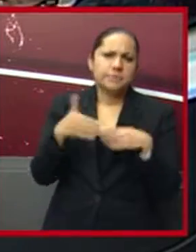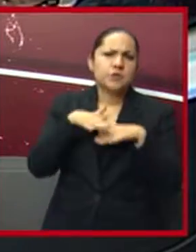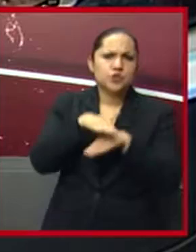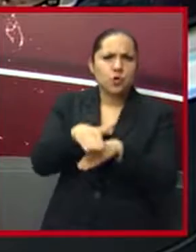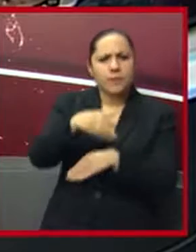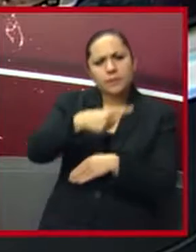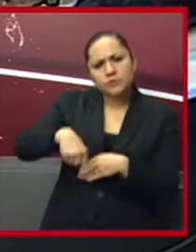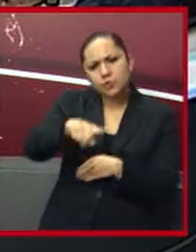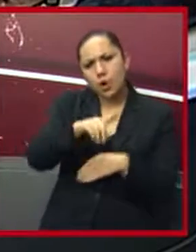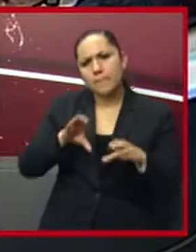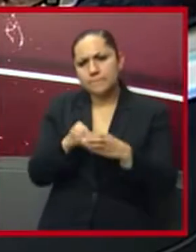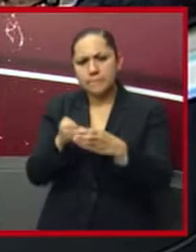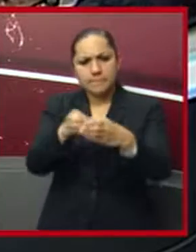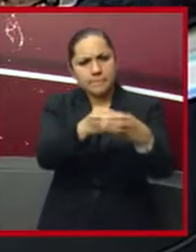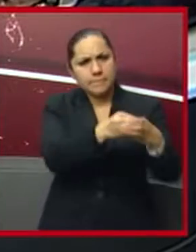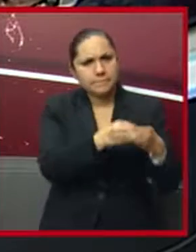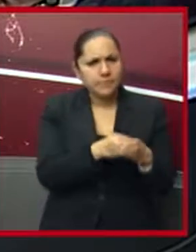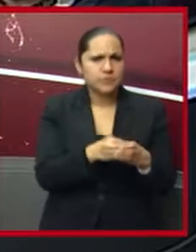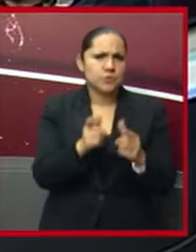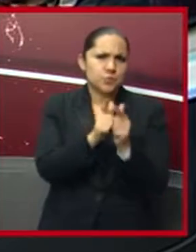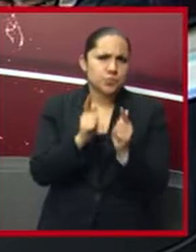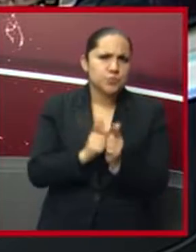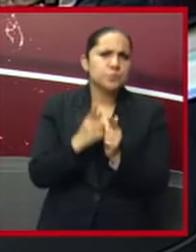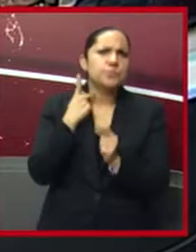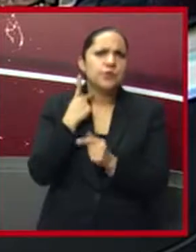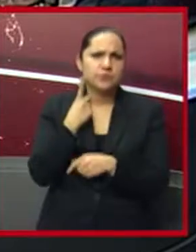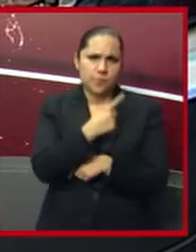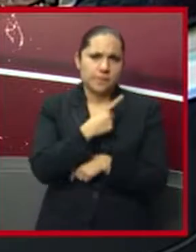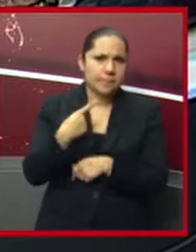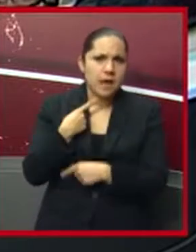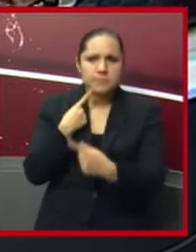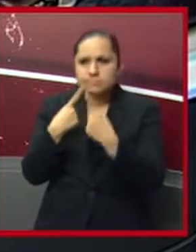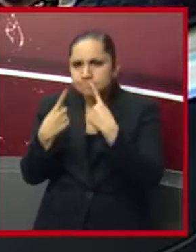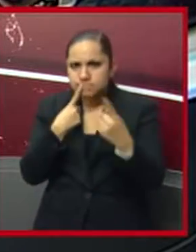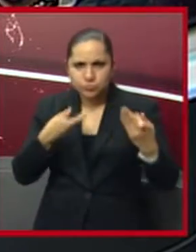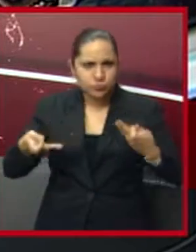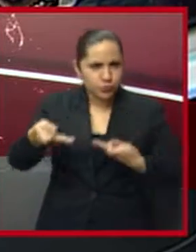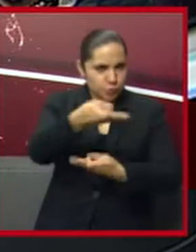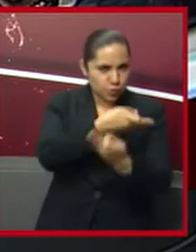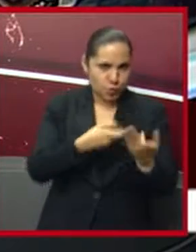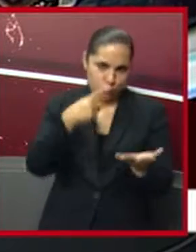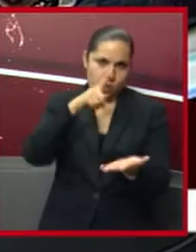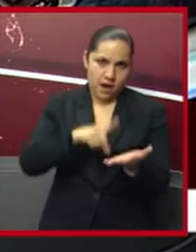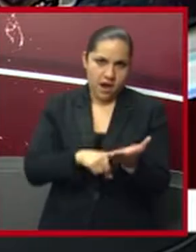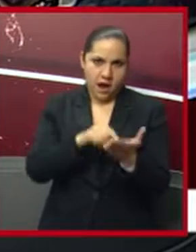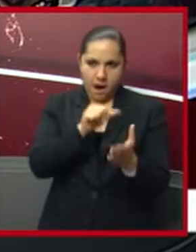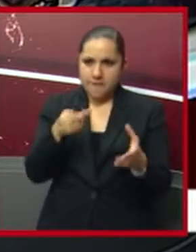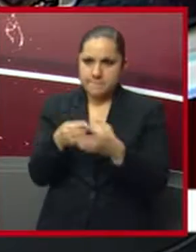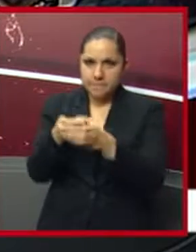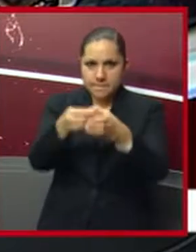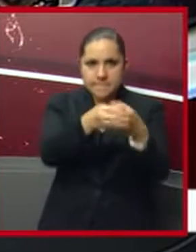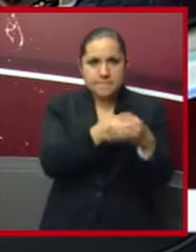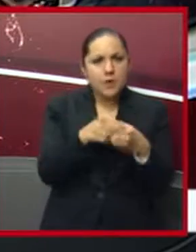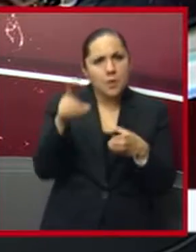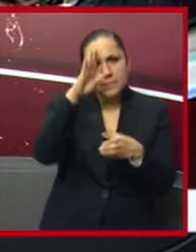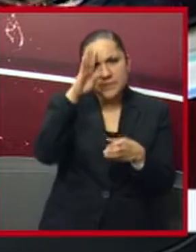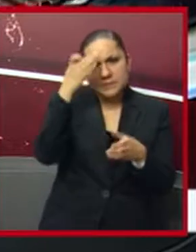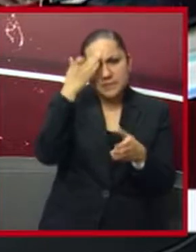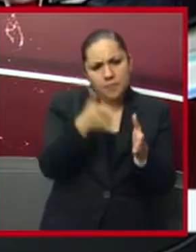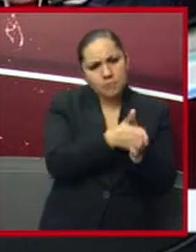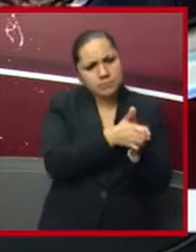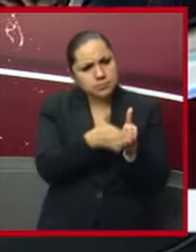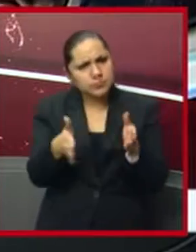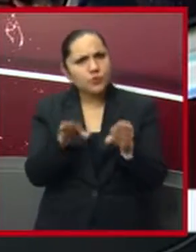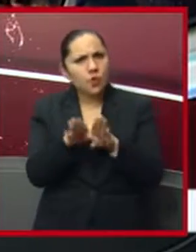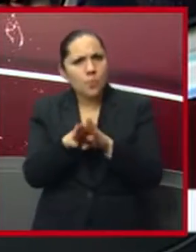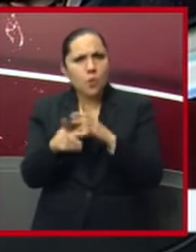bueno destacar pues que todo esto es por consenso de distintos grupos parlamentarios, de fuerzas políticas. ¿Cómo fue el ánimo durante este periodo para lograr los acuerdos